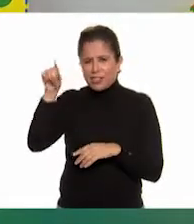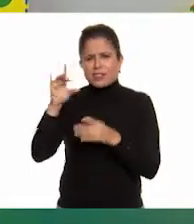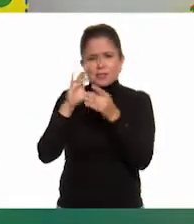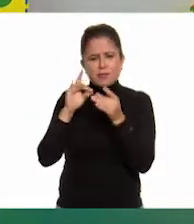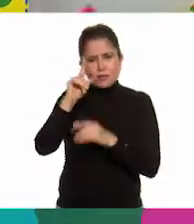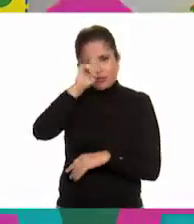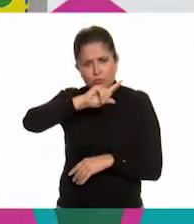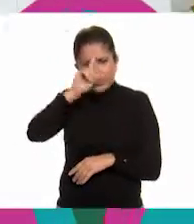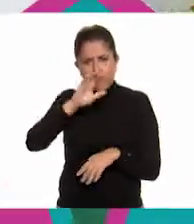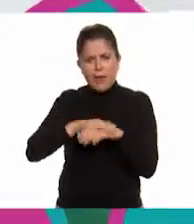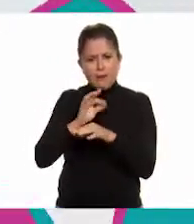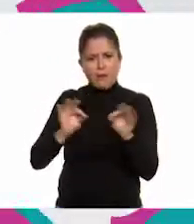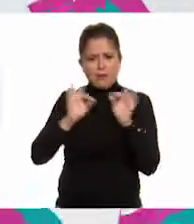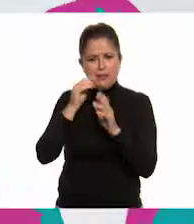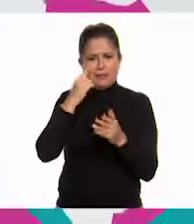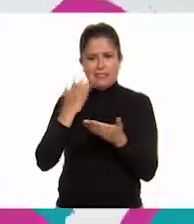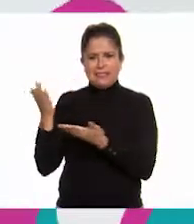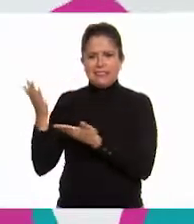muy importante para todos nosotros?